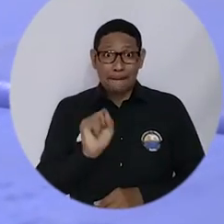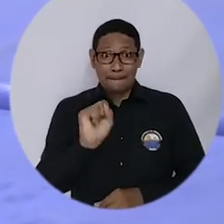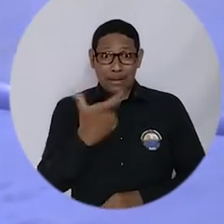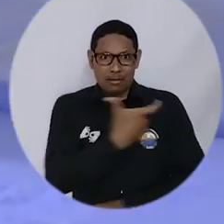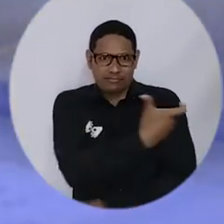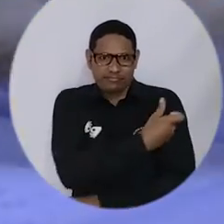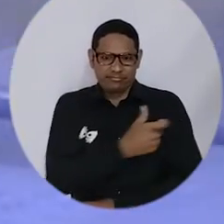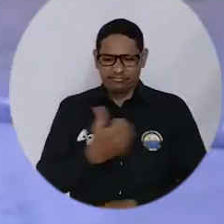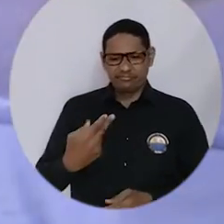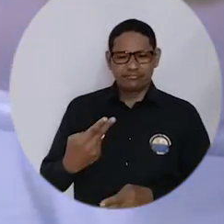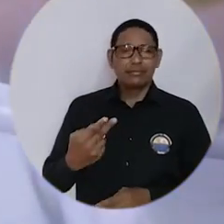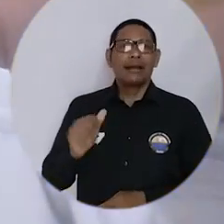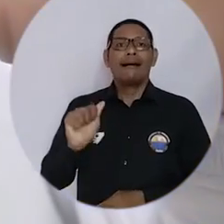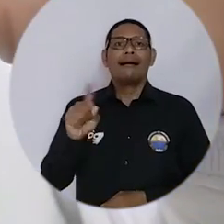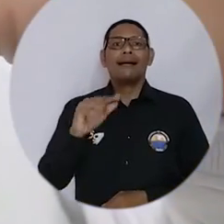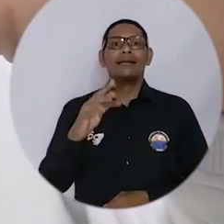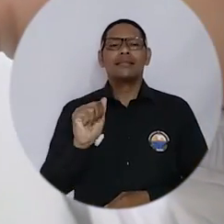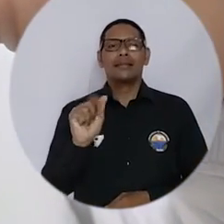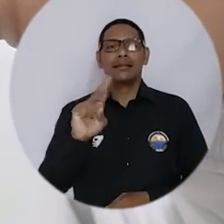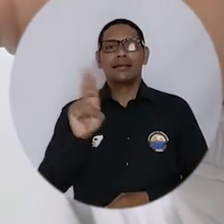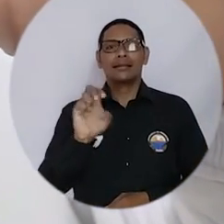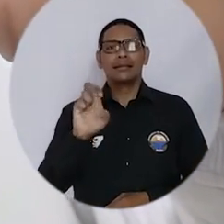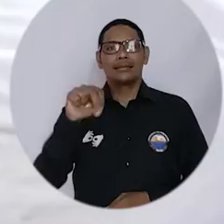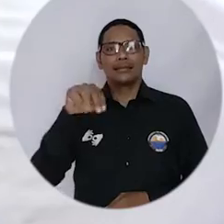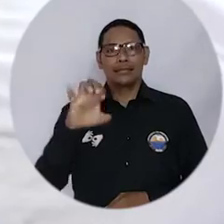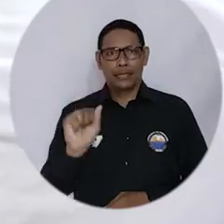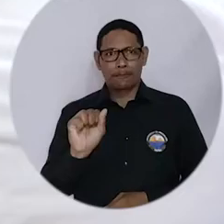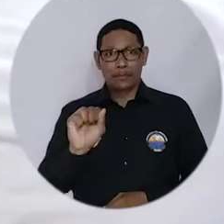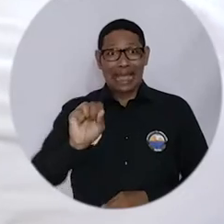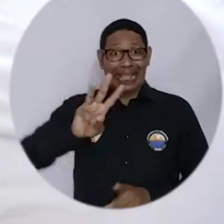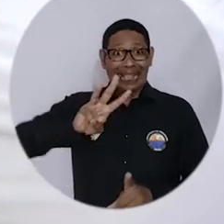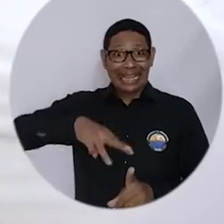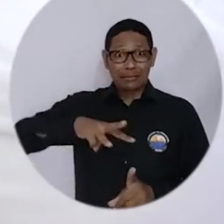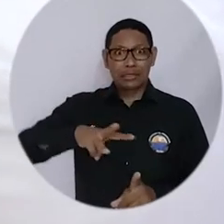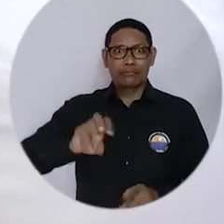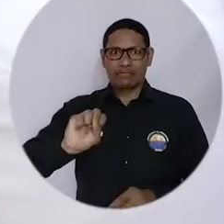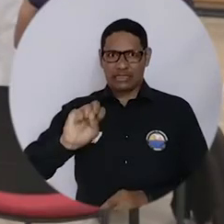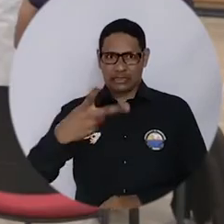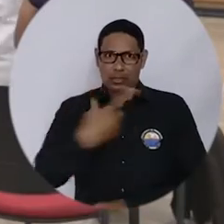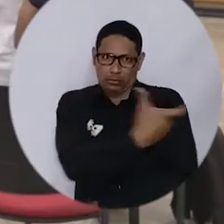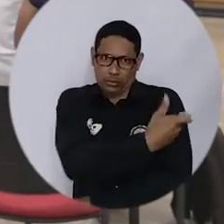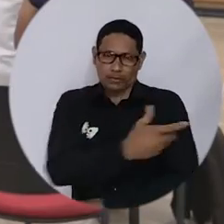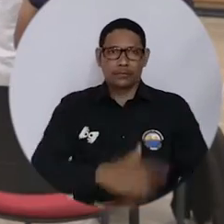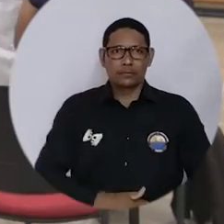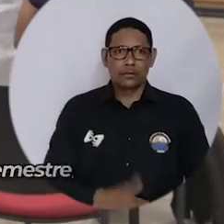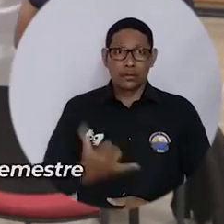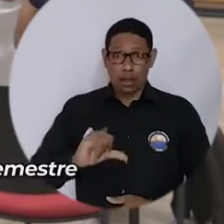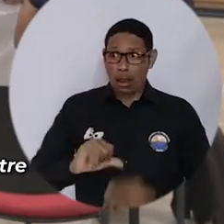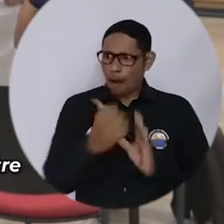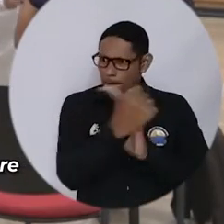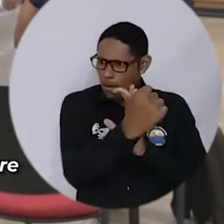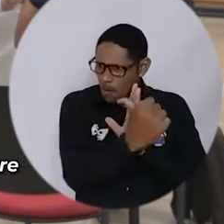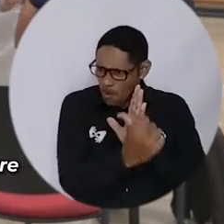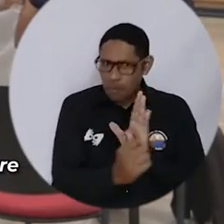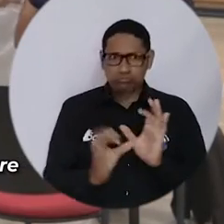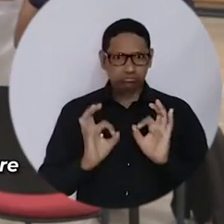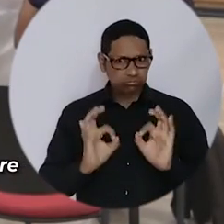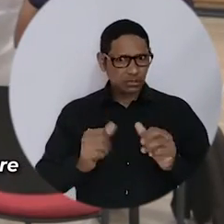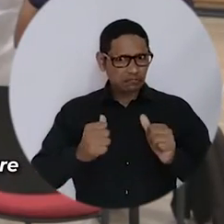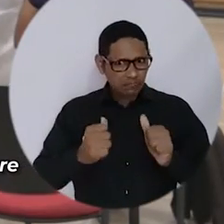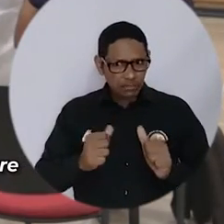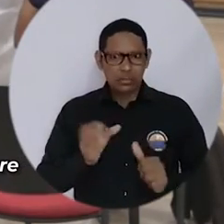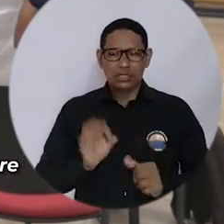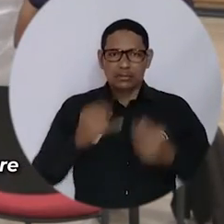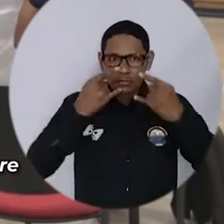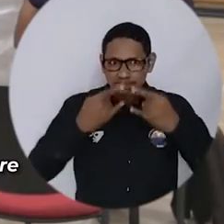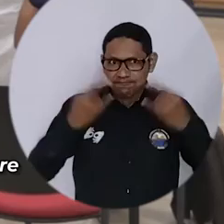la primera dosis de AstraZeneca. En 3 meses volverán a completar su esquema de vacunación. Se han presentado todos los protocolos de bioseguridad, como